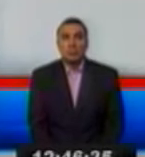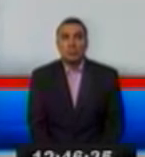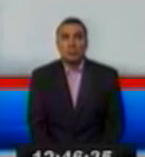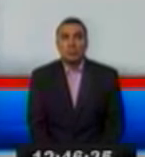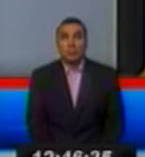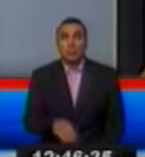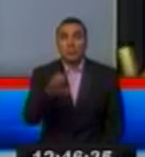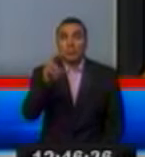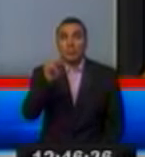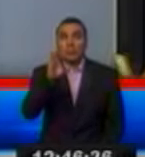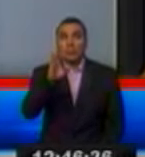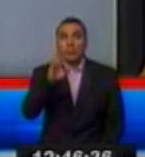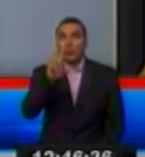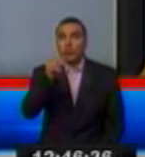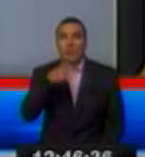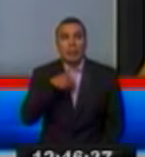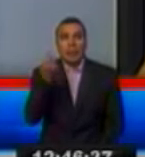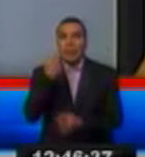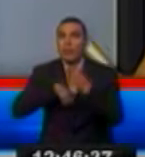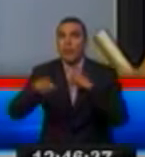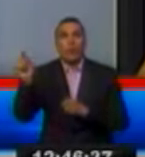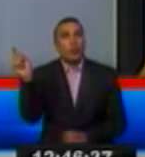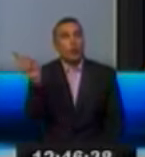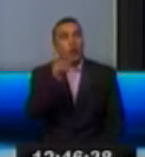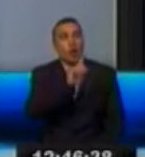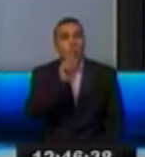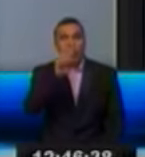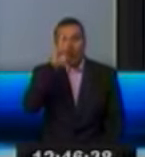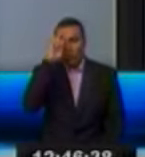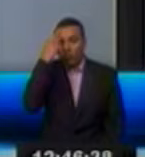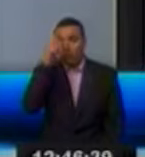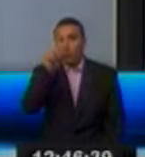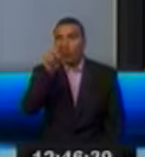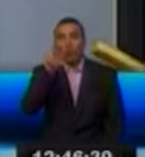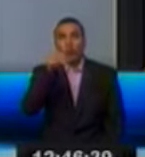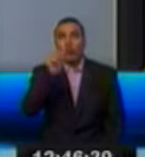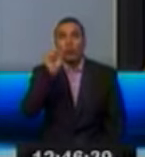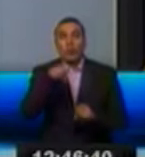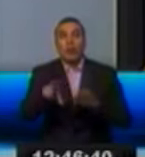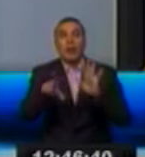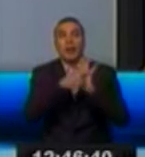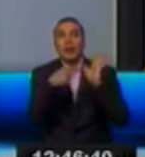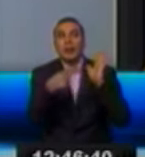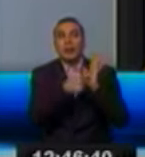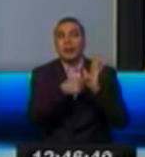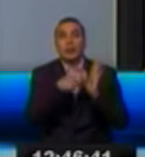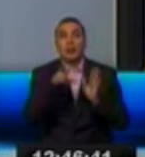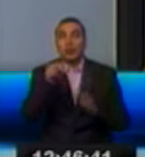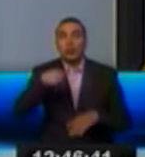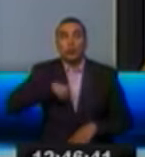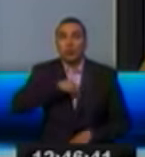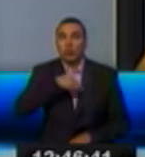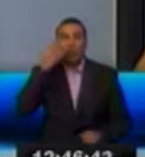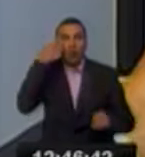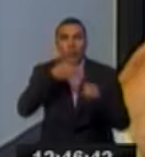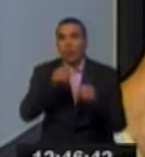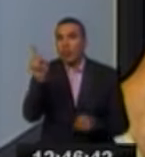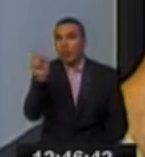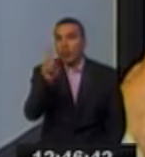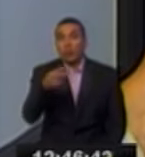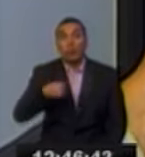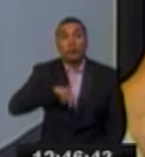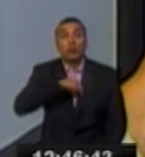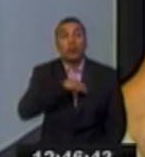CNT no se está vendiendo. No es permitido por la ley. No es la política que estamos impulsando, lo que